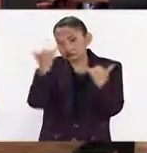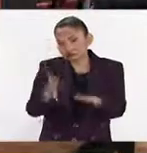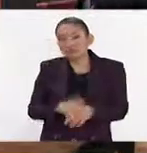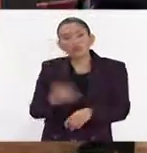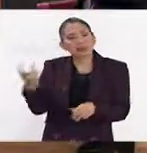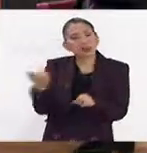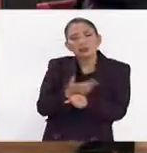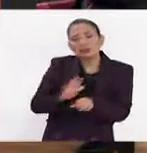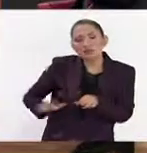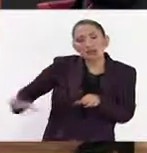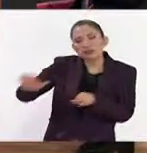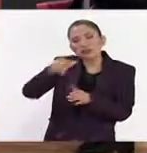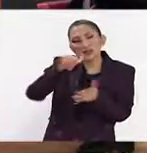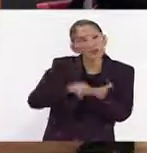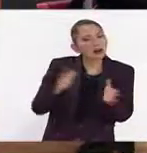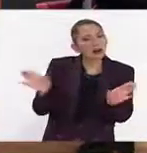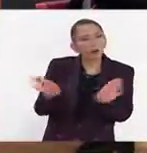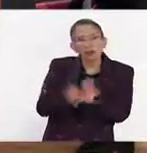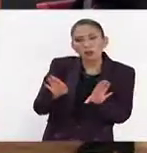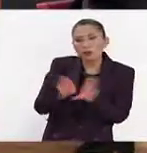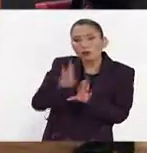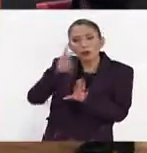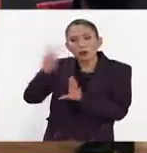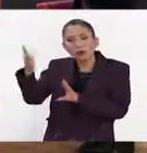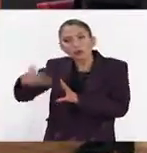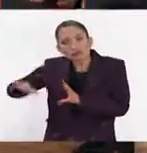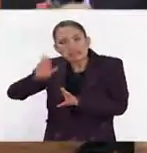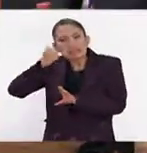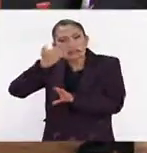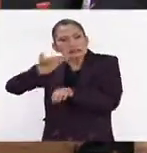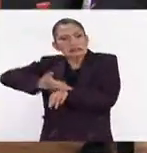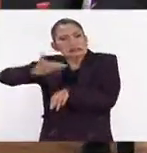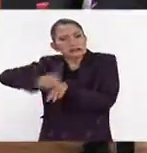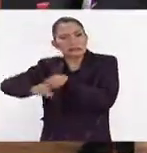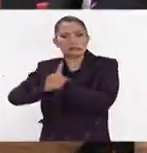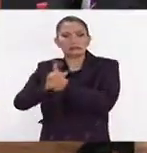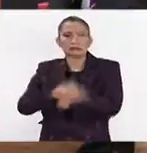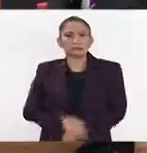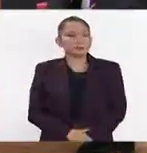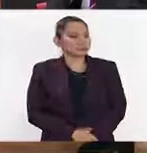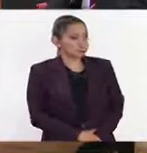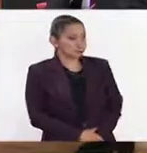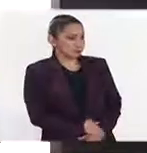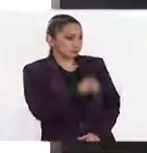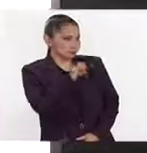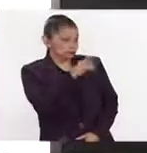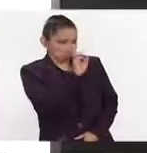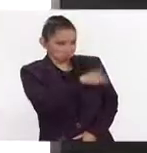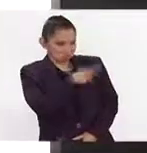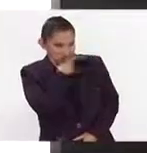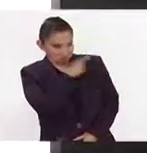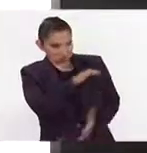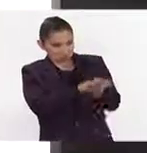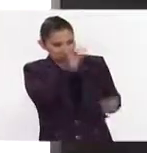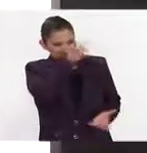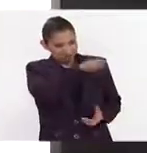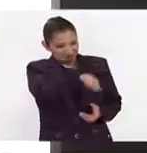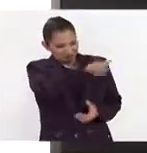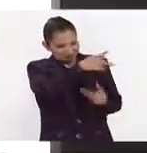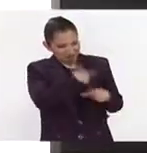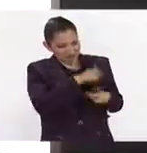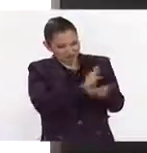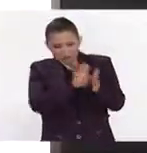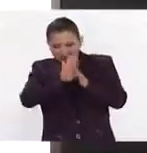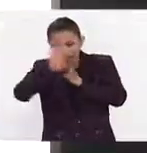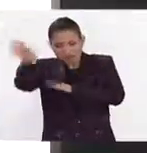está pasando en esta zona? ¿Cómo se está buscando resolver este conflicto? Bueno, sí, como bien lo mencionas, la mayoría de los